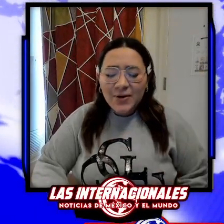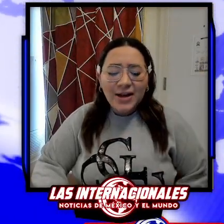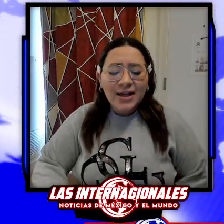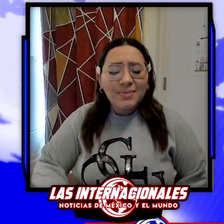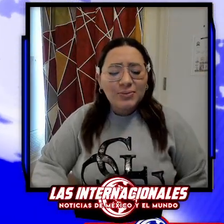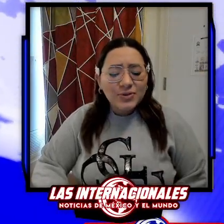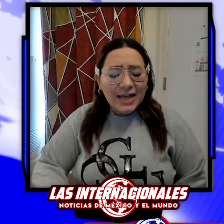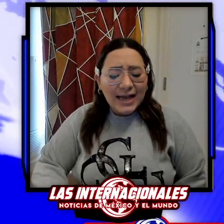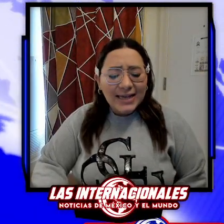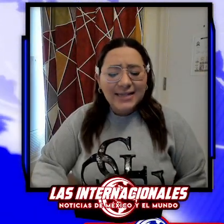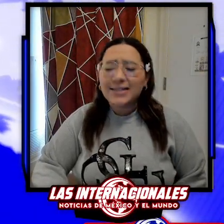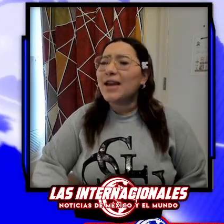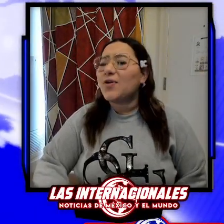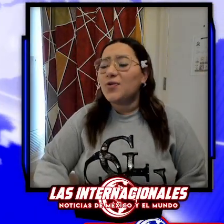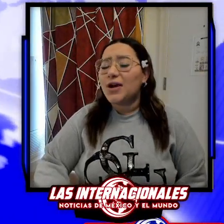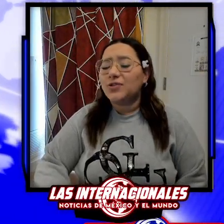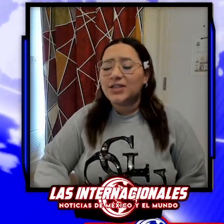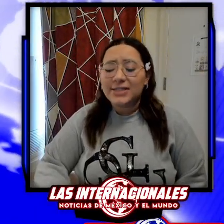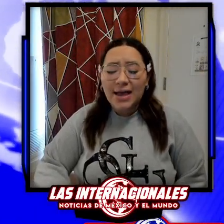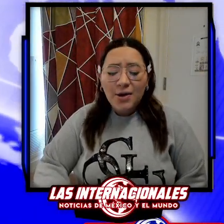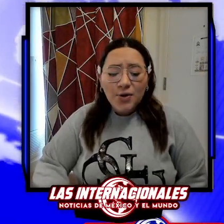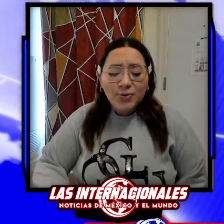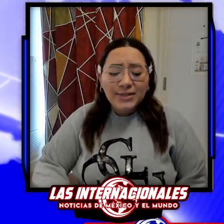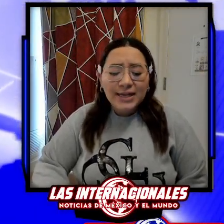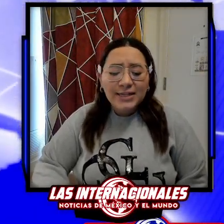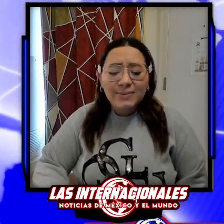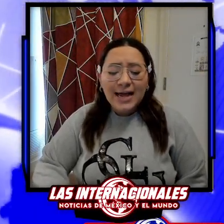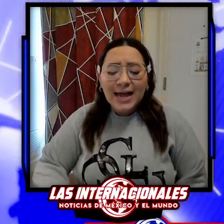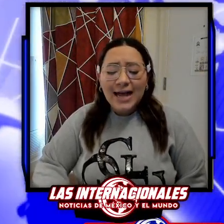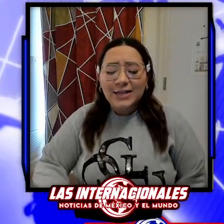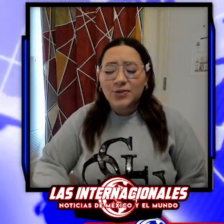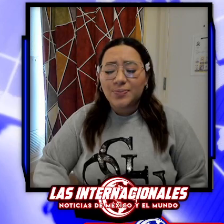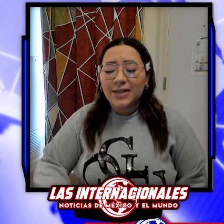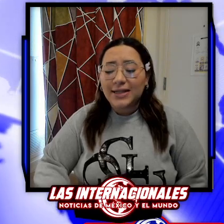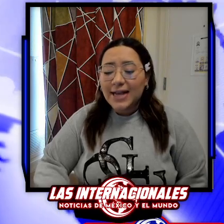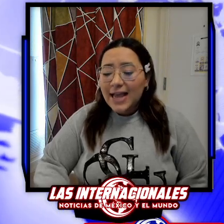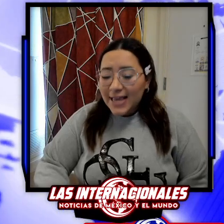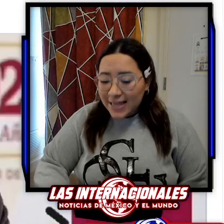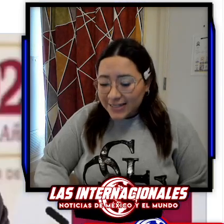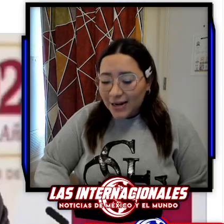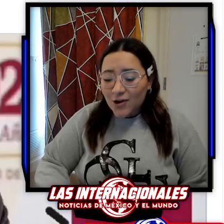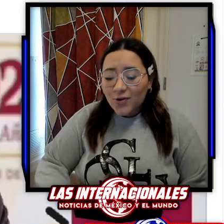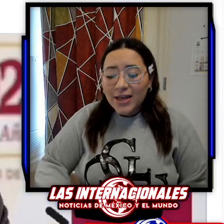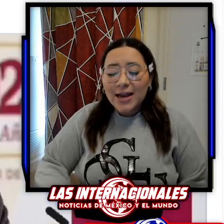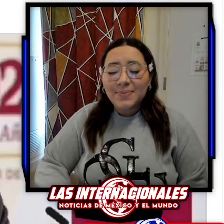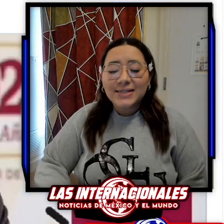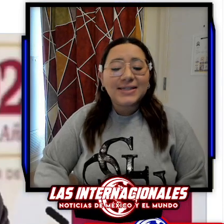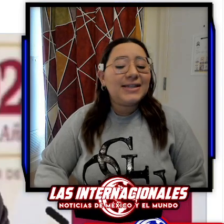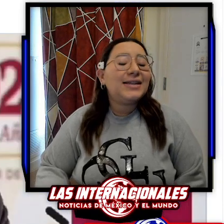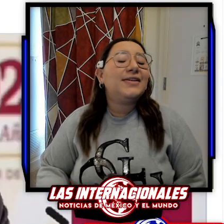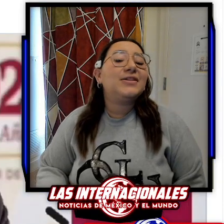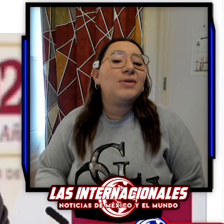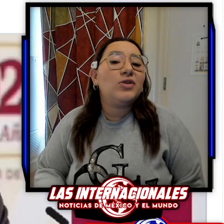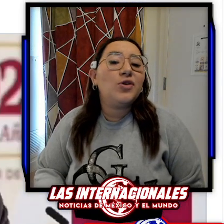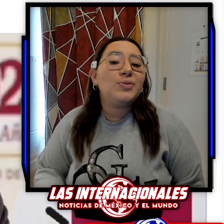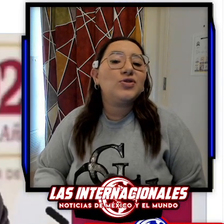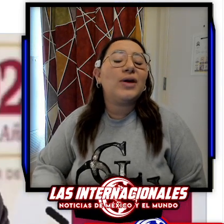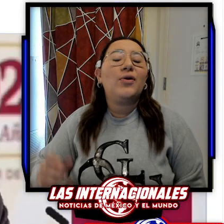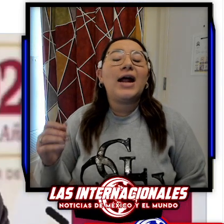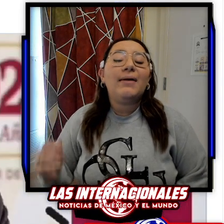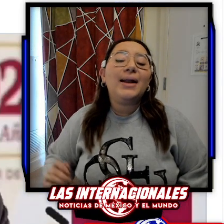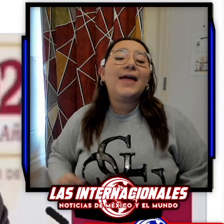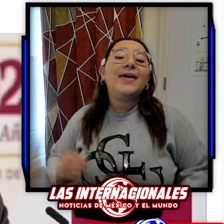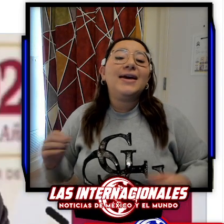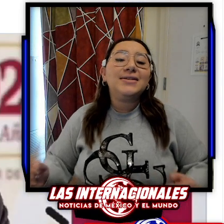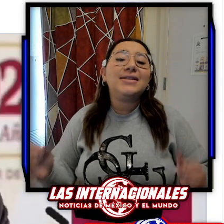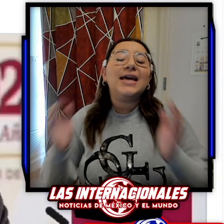Y primero que nada, vamos a iniciar con una noticia pues que les va a sorprender. Y es que luego de que el presidente Andrés Manuel López